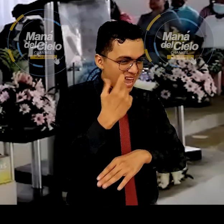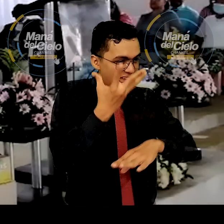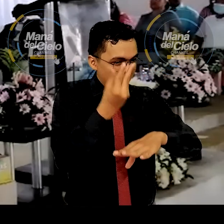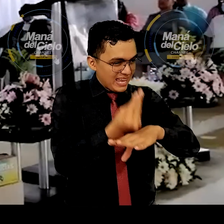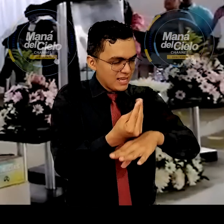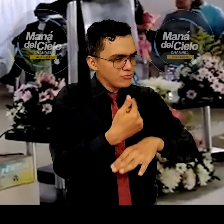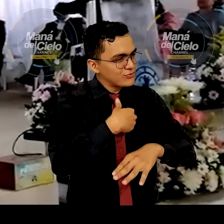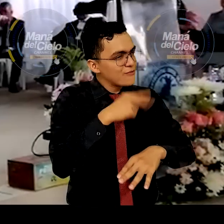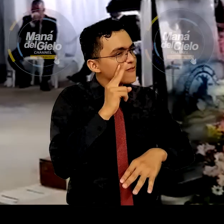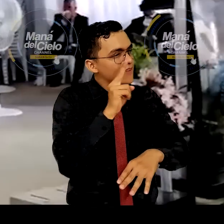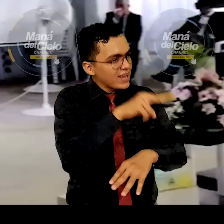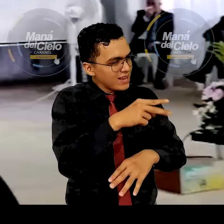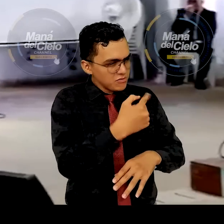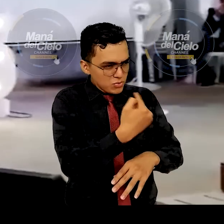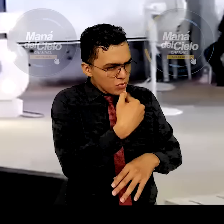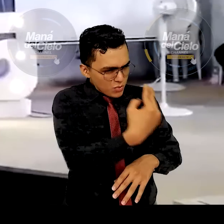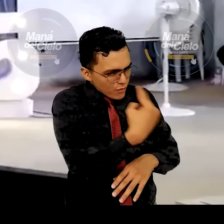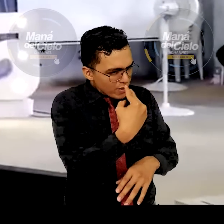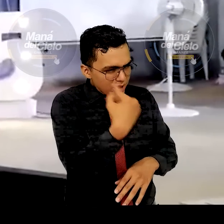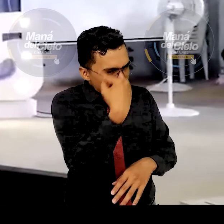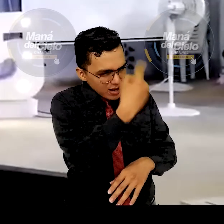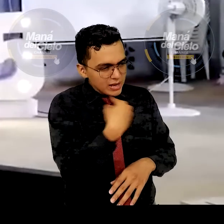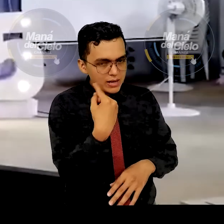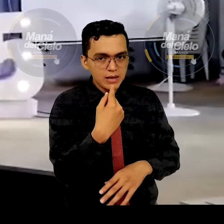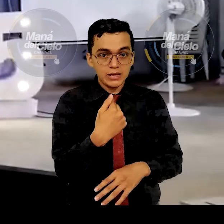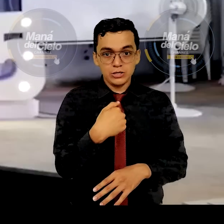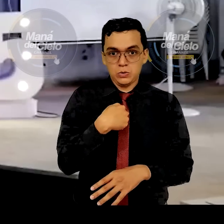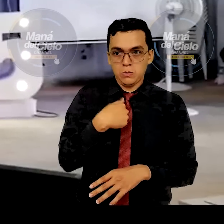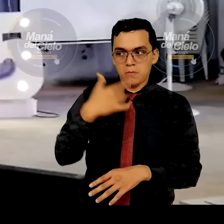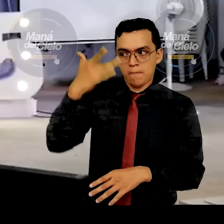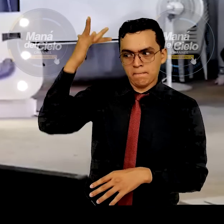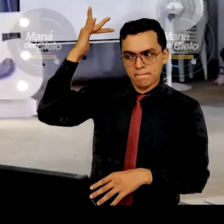Yo miraba a todo el mundo y usted pronto estaba por ahí. Pero...